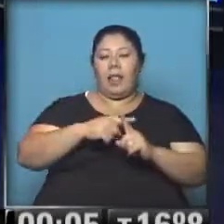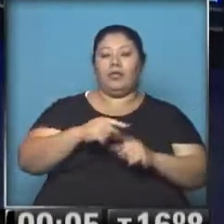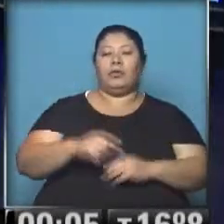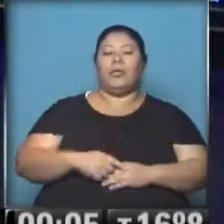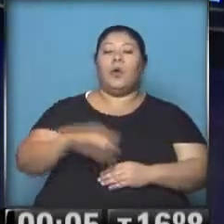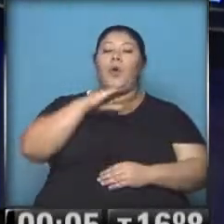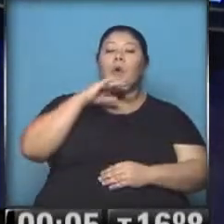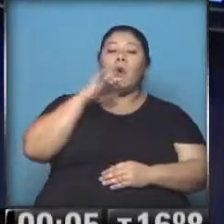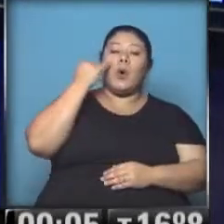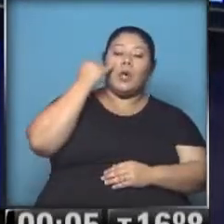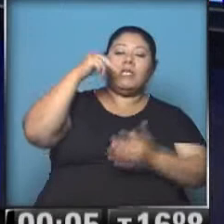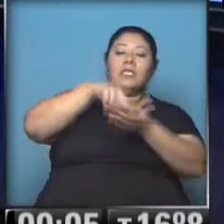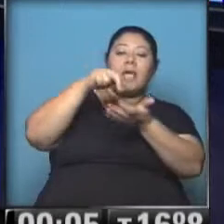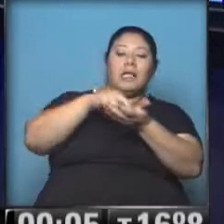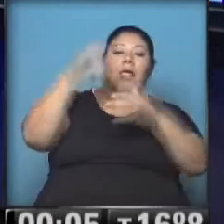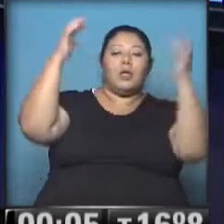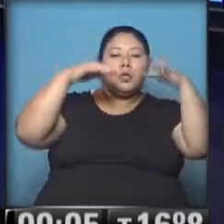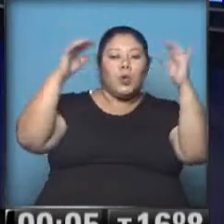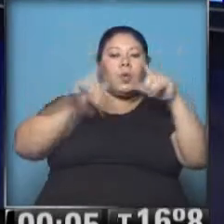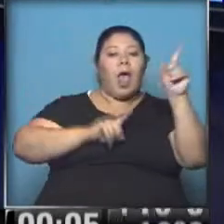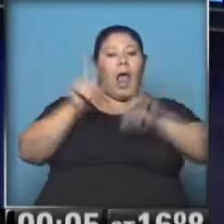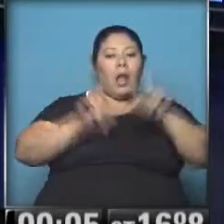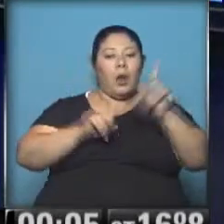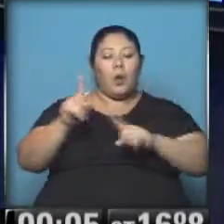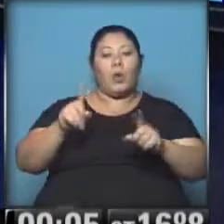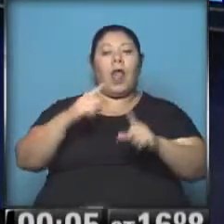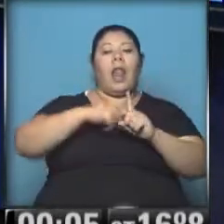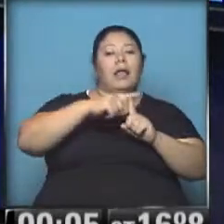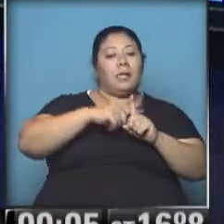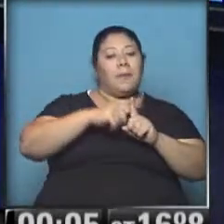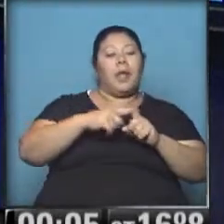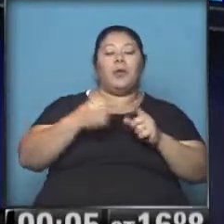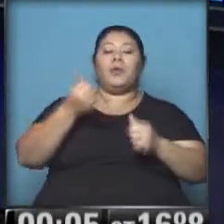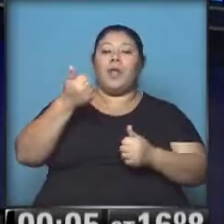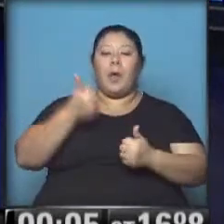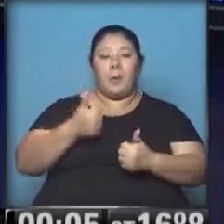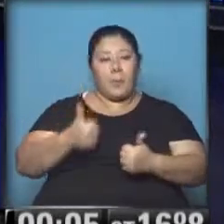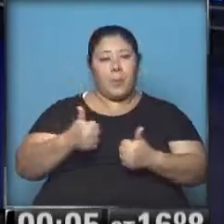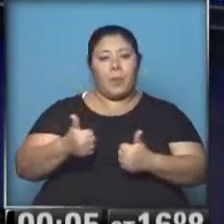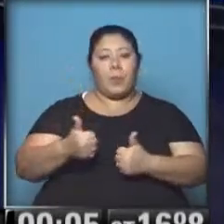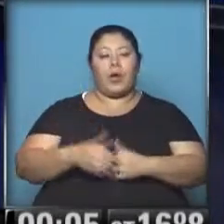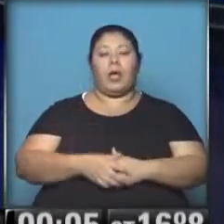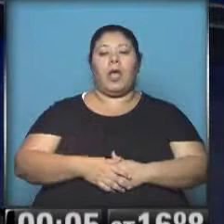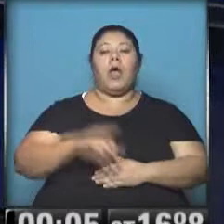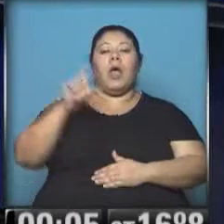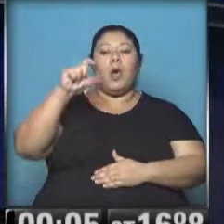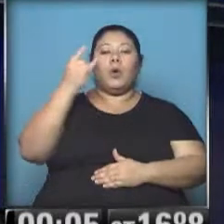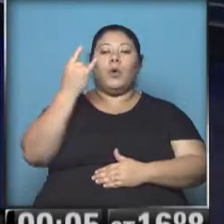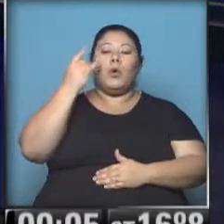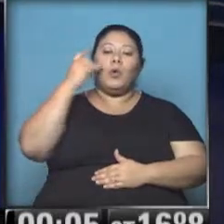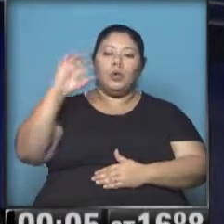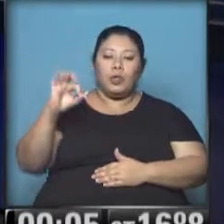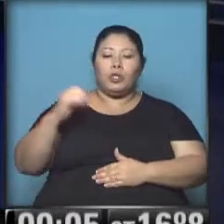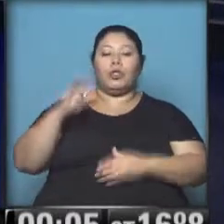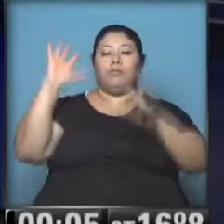del Salta con algunas precipitaciones aisladas. Las temperaturas también muy agradables, se quedan en el rango de las templadas. La región de Cuyo con cielo algo